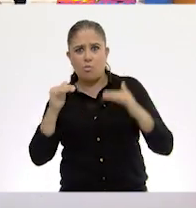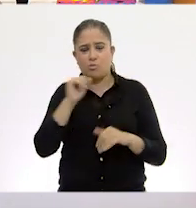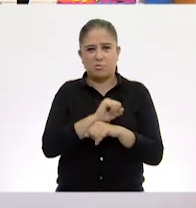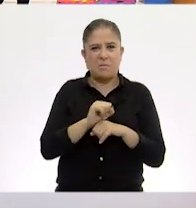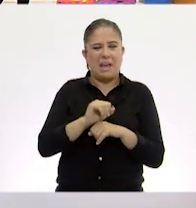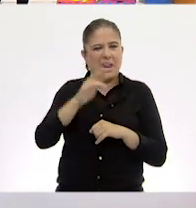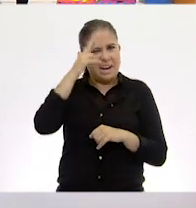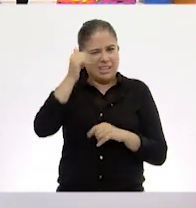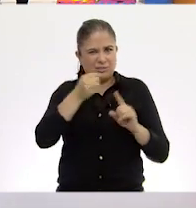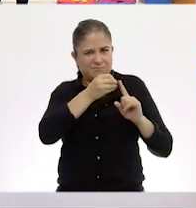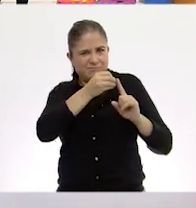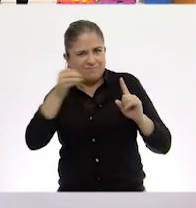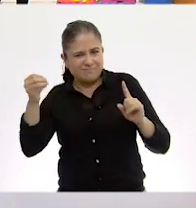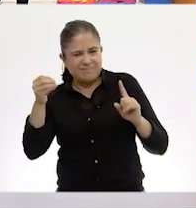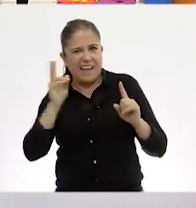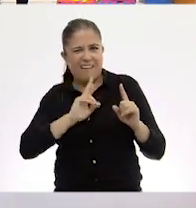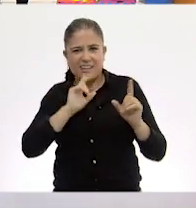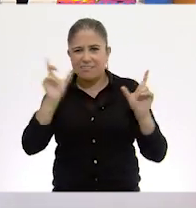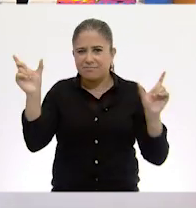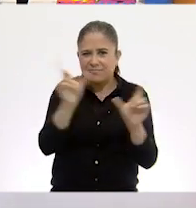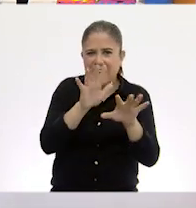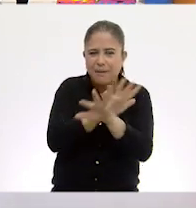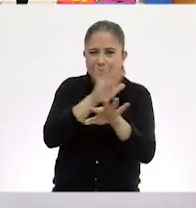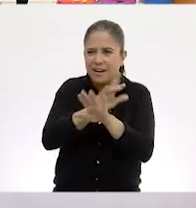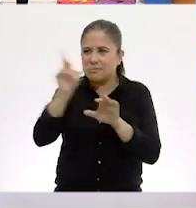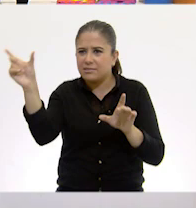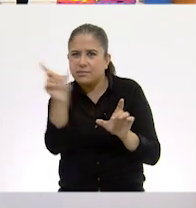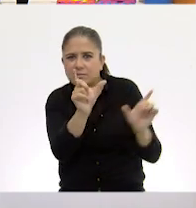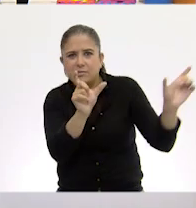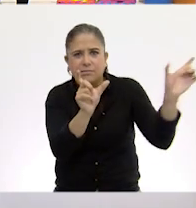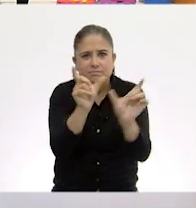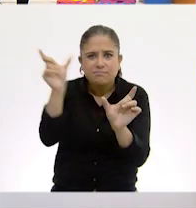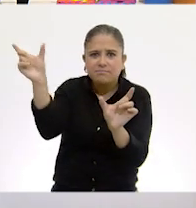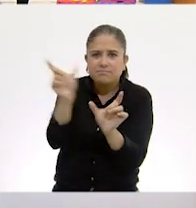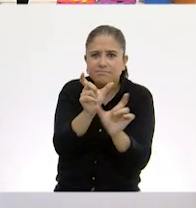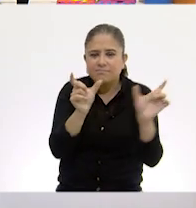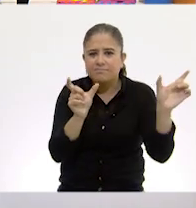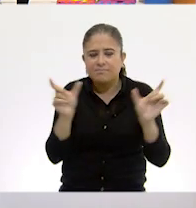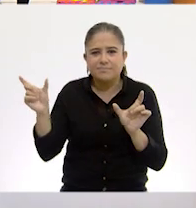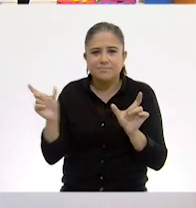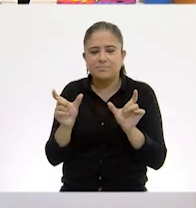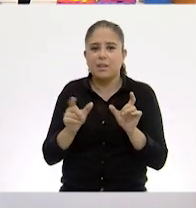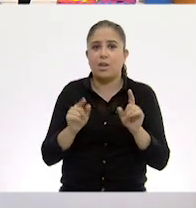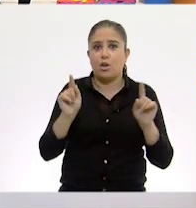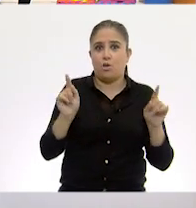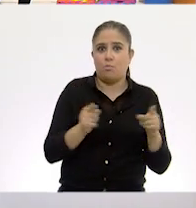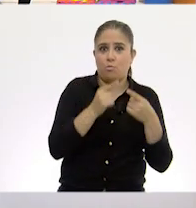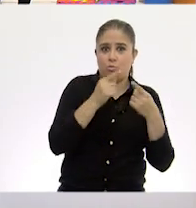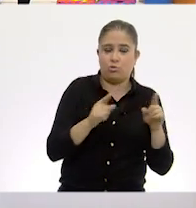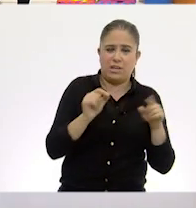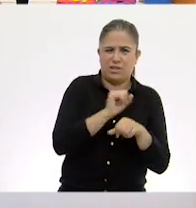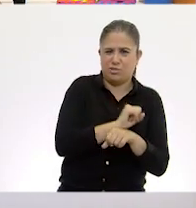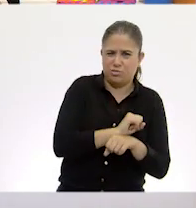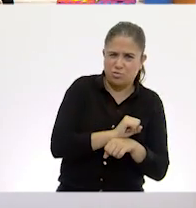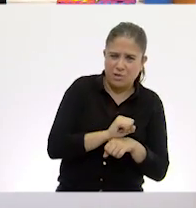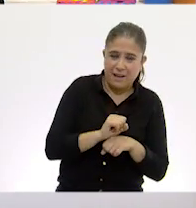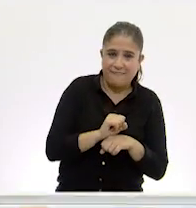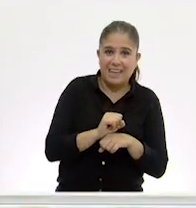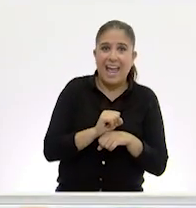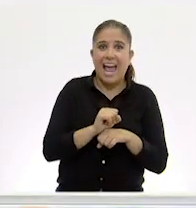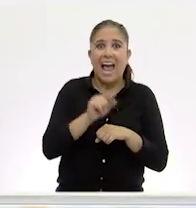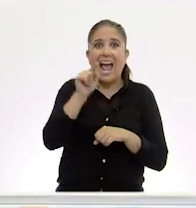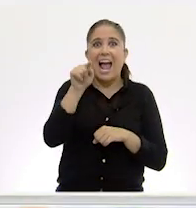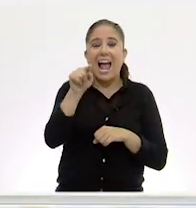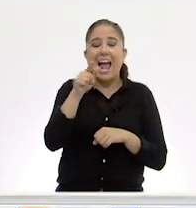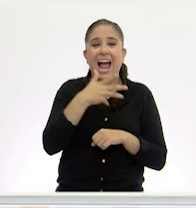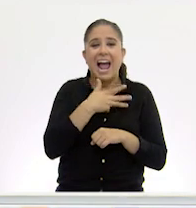razón. Muy bien. Entonces, algunas notas son bajas. Lo voy a bajas. Poner aquí. Algunas notas son bajas y después... ahí está, ahí está un ladito,